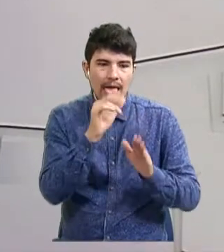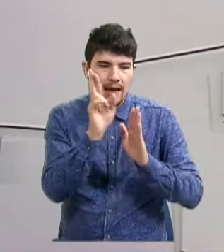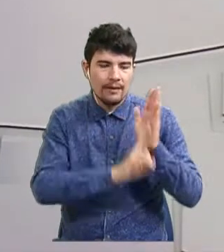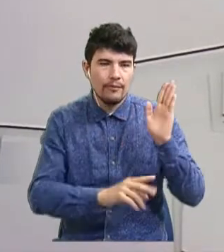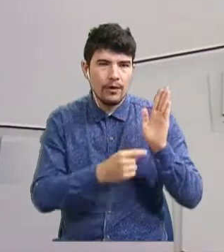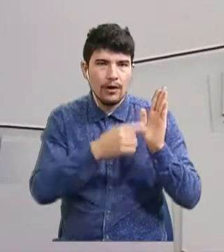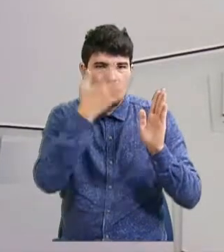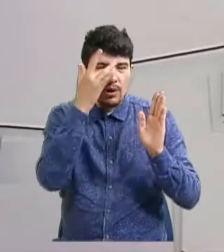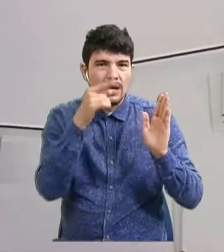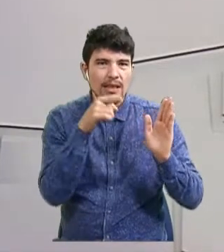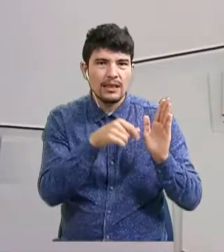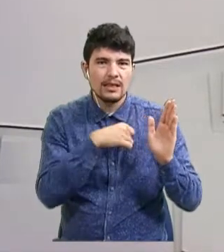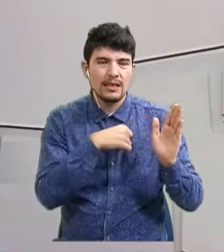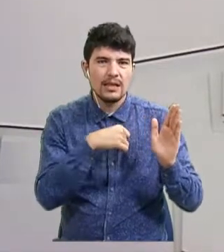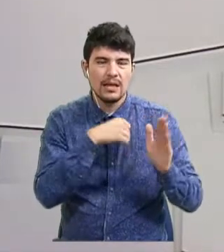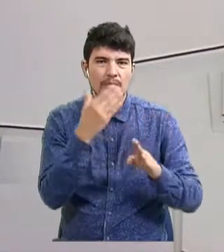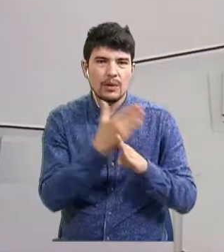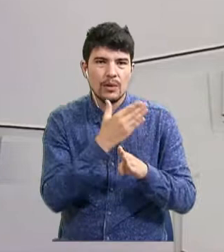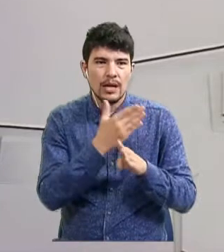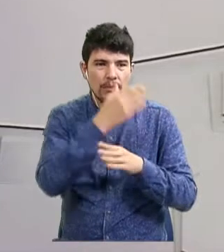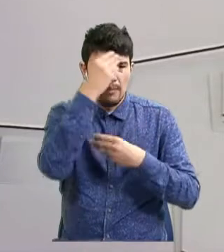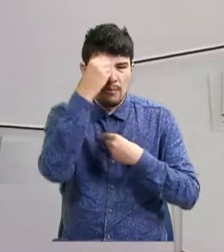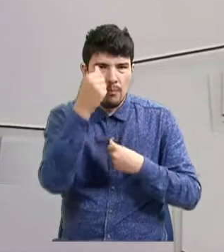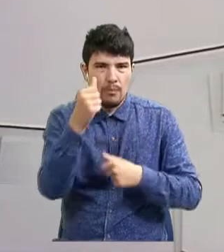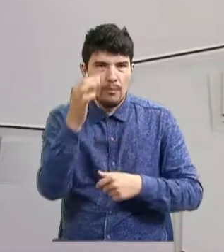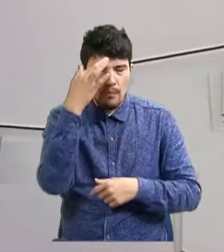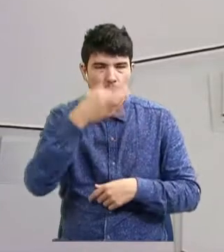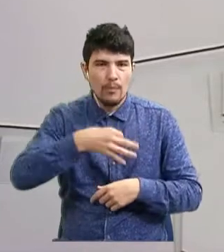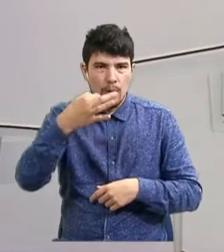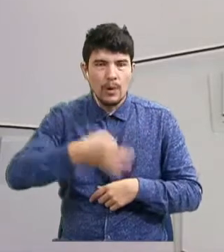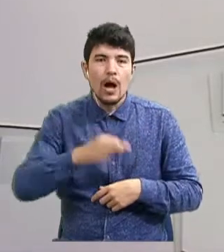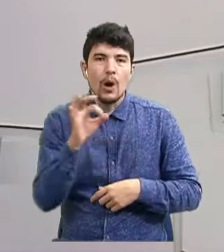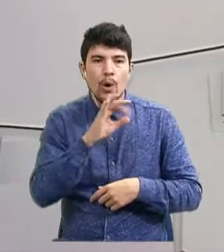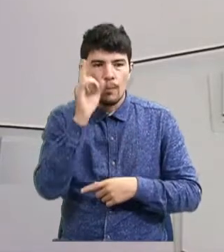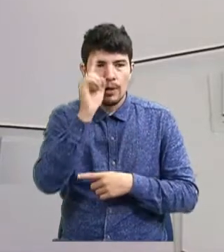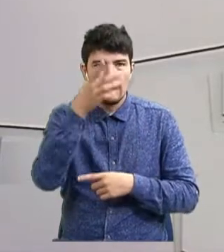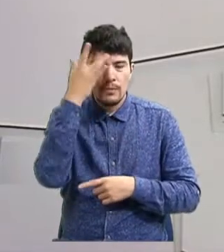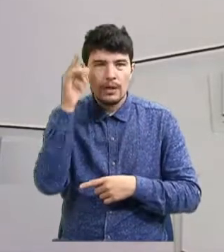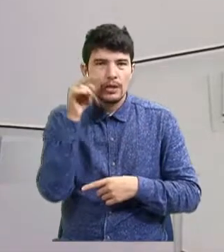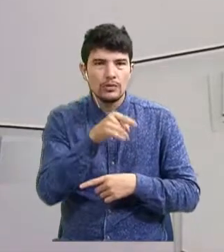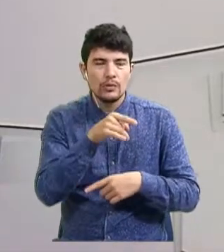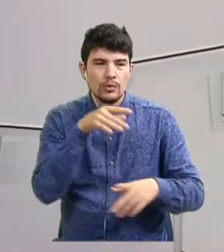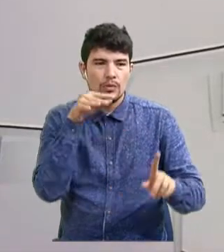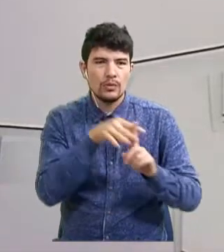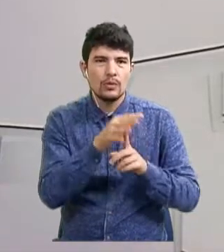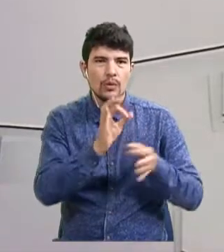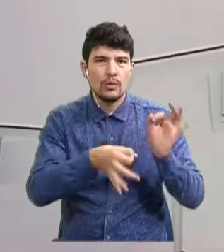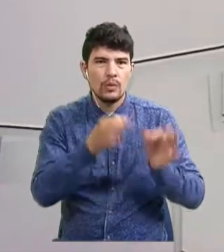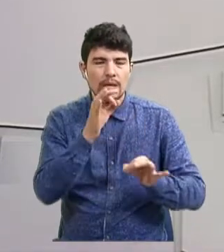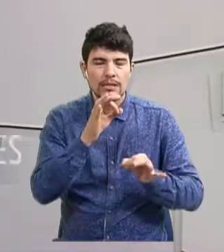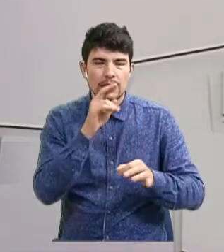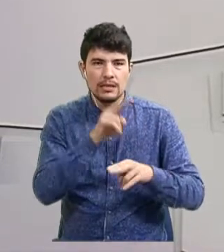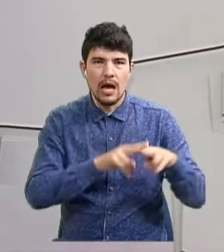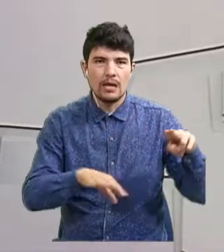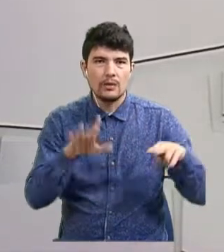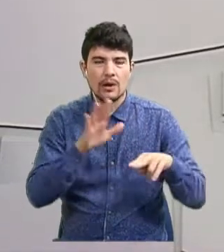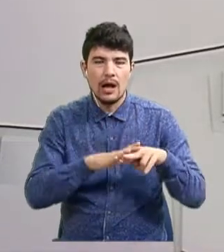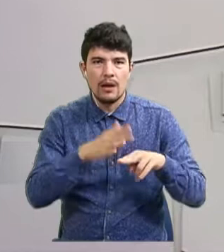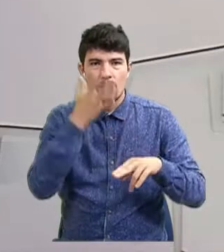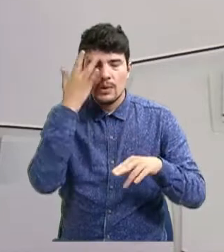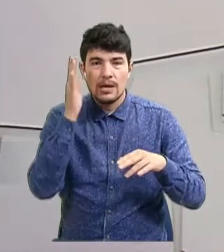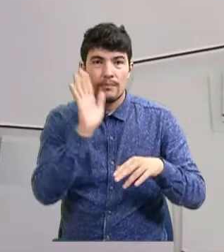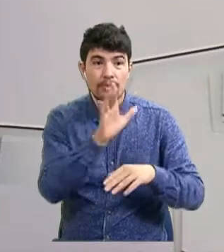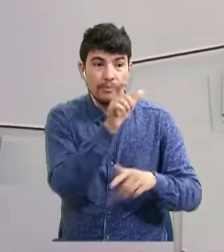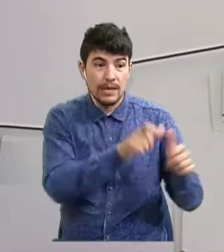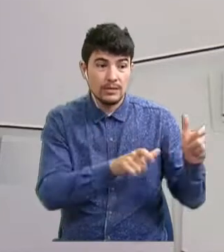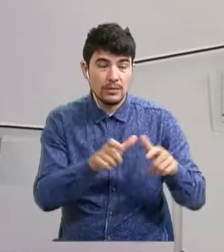tienen un impedimento de tipo moral y político al poder, hacer una intervención a sus jueces naturales, y por algo muy elemental, porque los